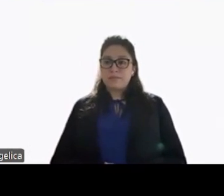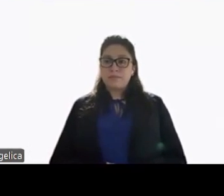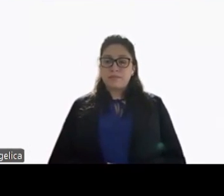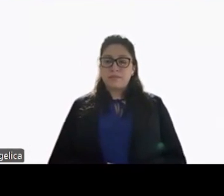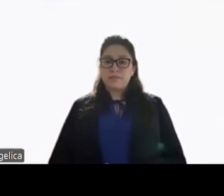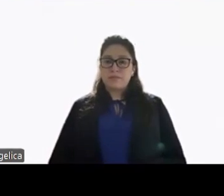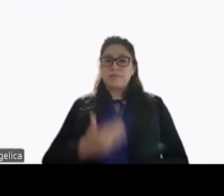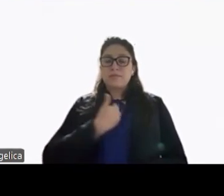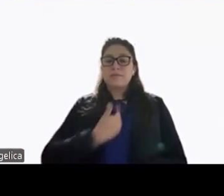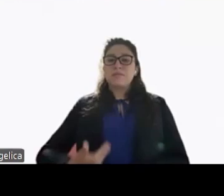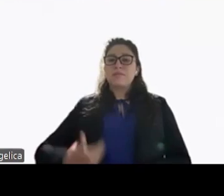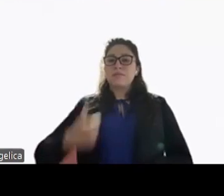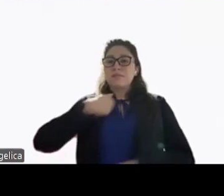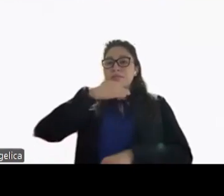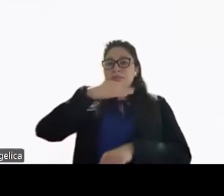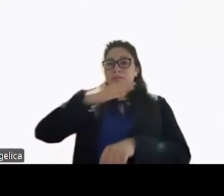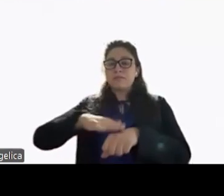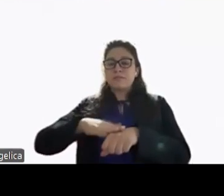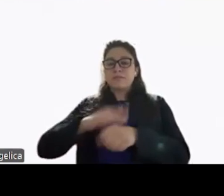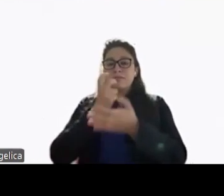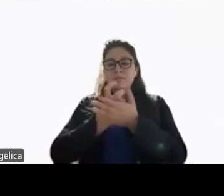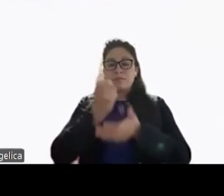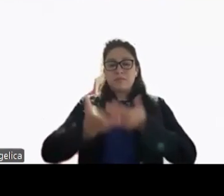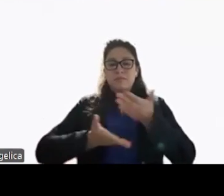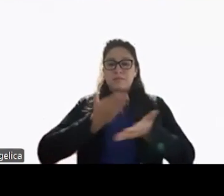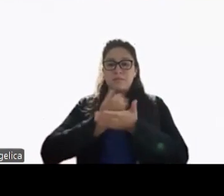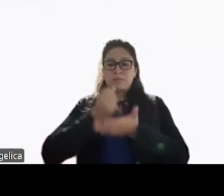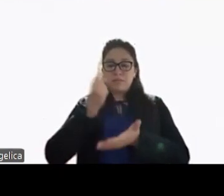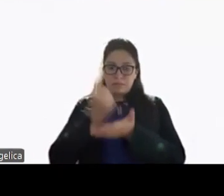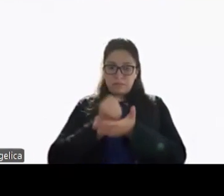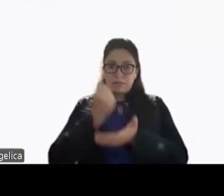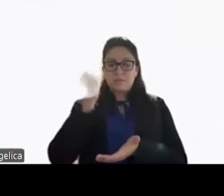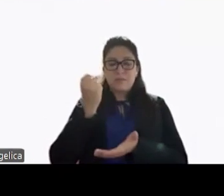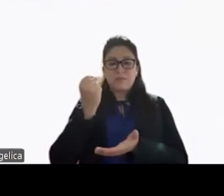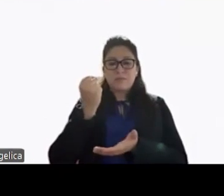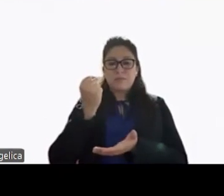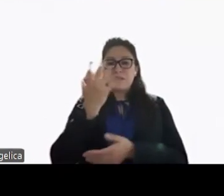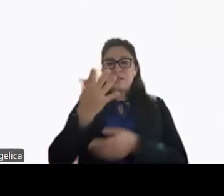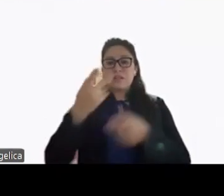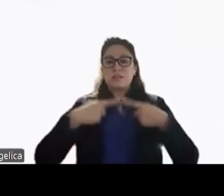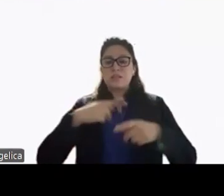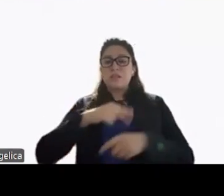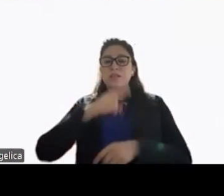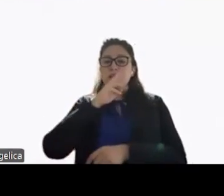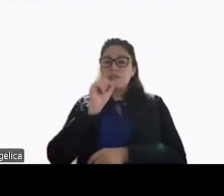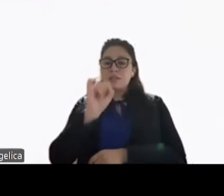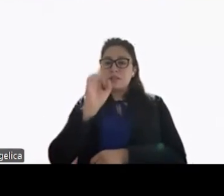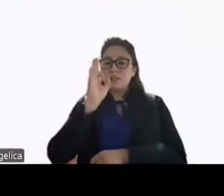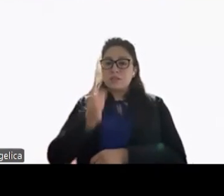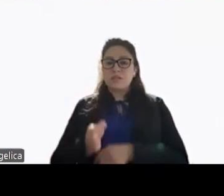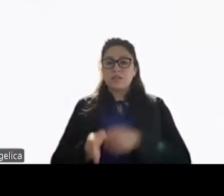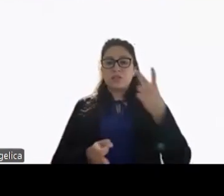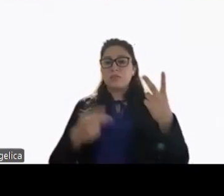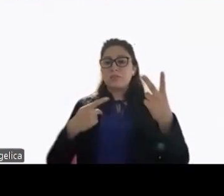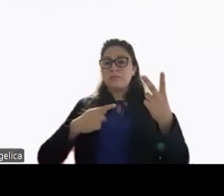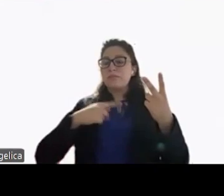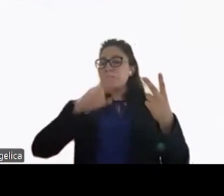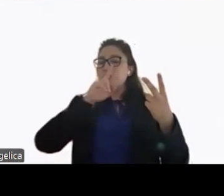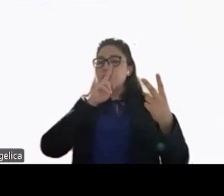Diputado presidente, se aprueba con 5 votos a favor y 2 en contra.